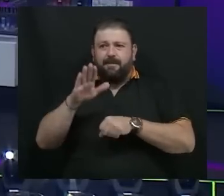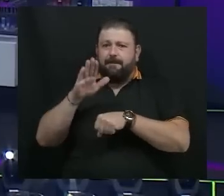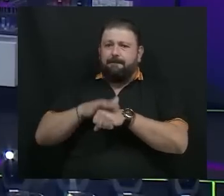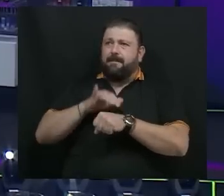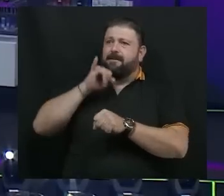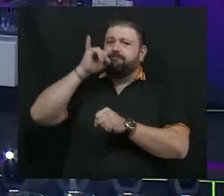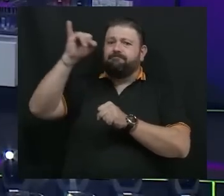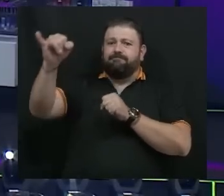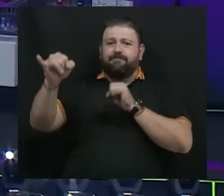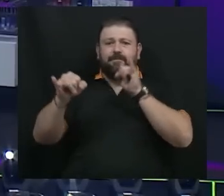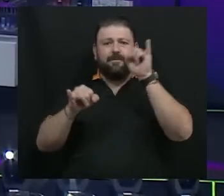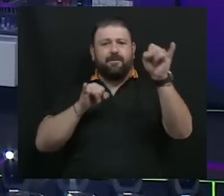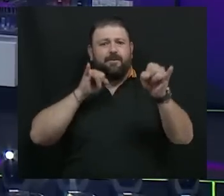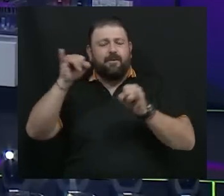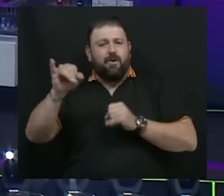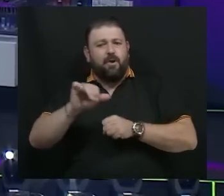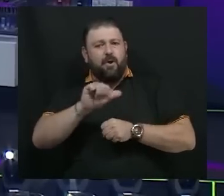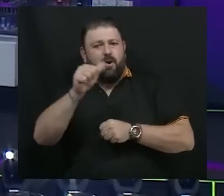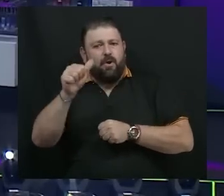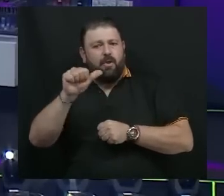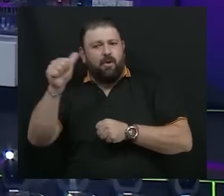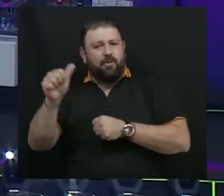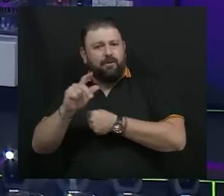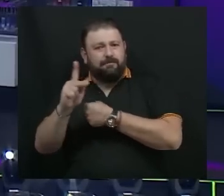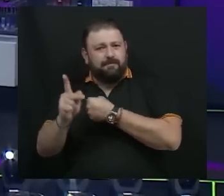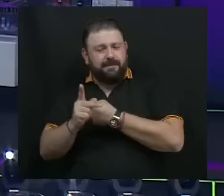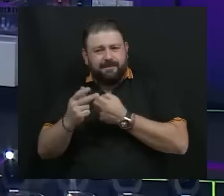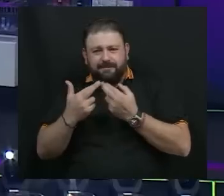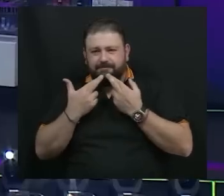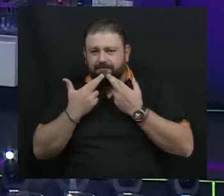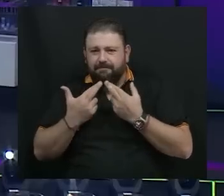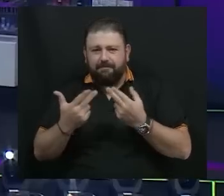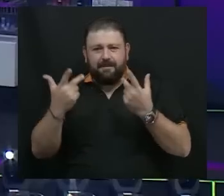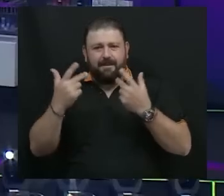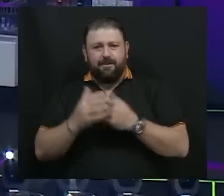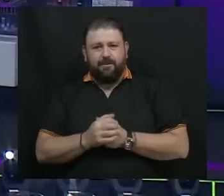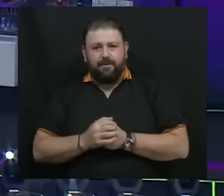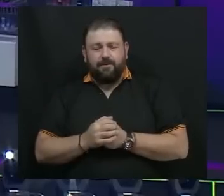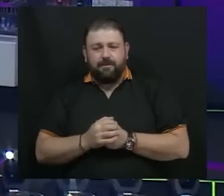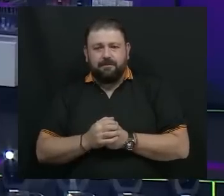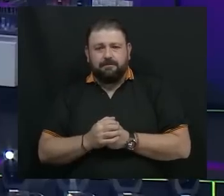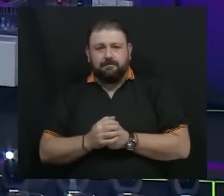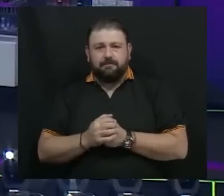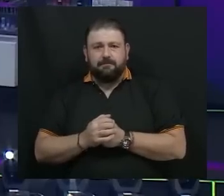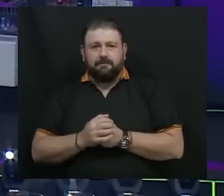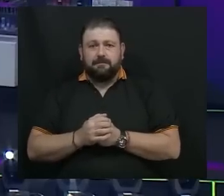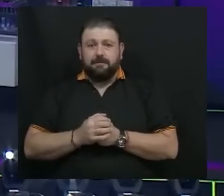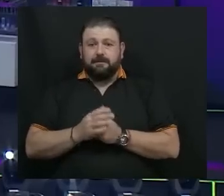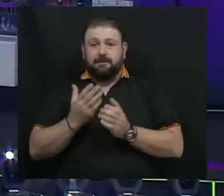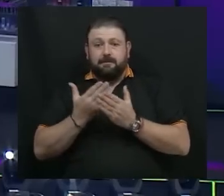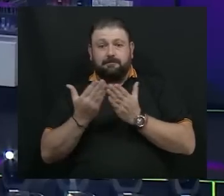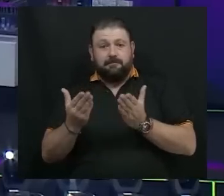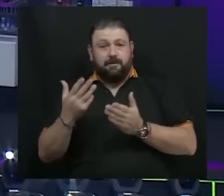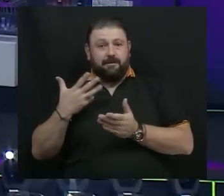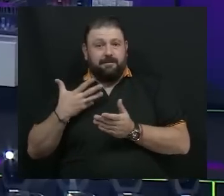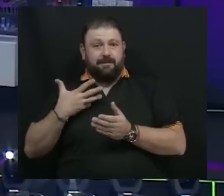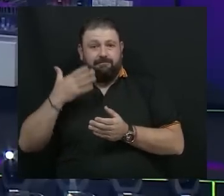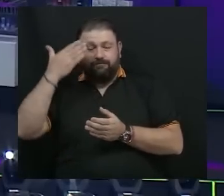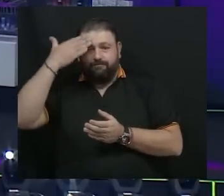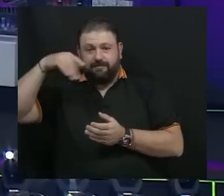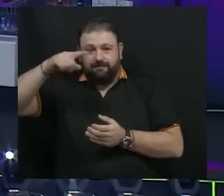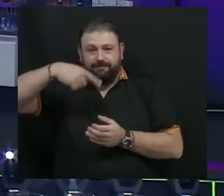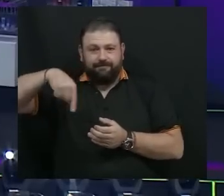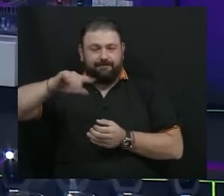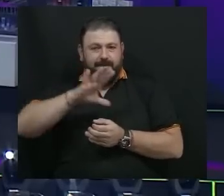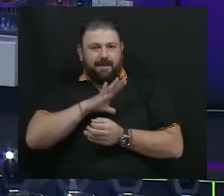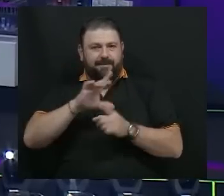otros países y abrir otros mercados. Seguimos, por favor. Y bueno, tenemos, como les decía, un portafolio entre